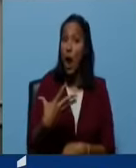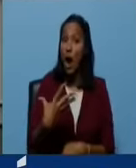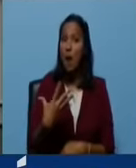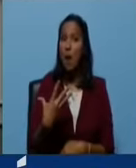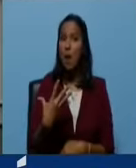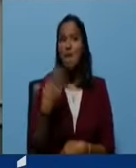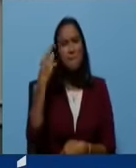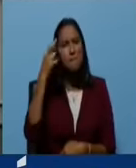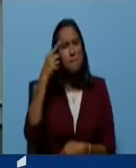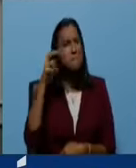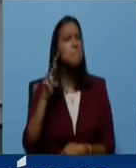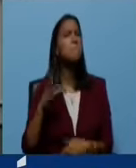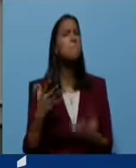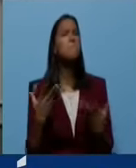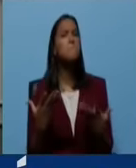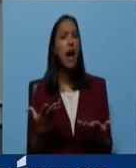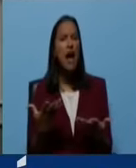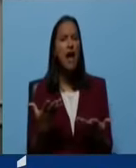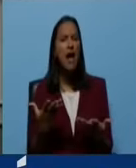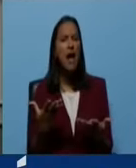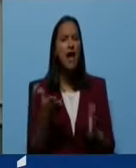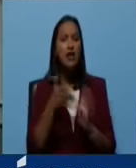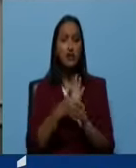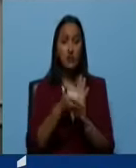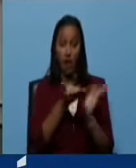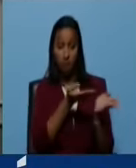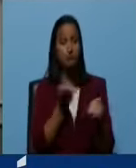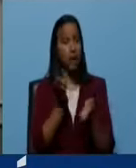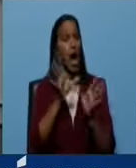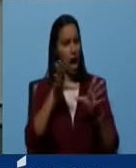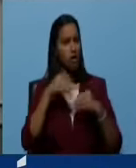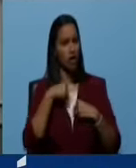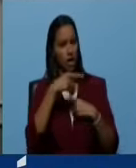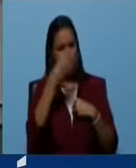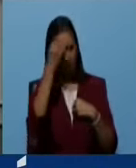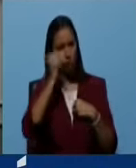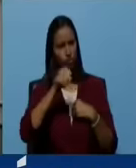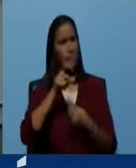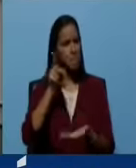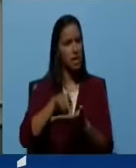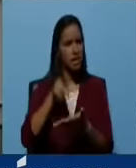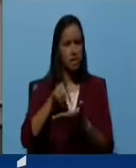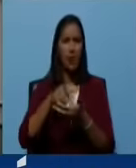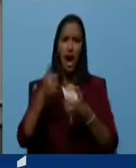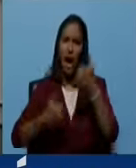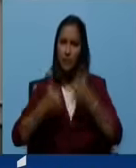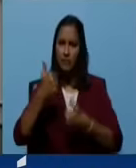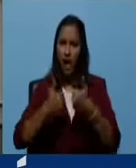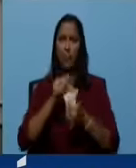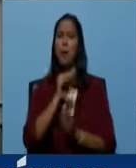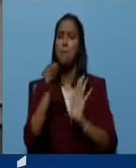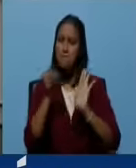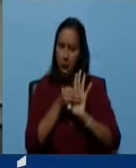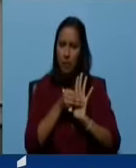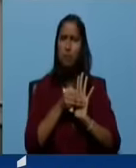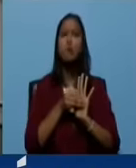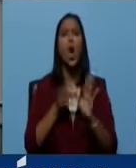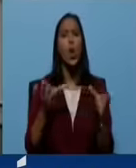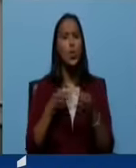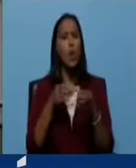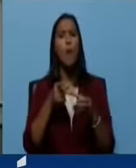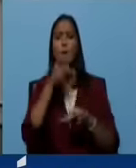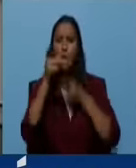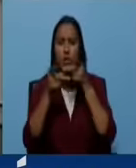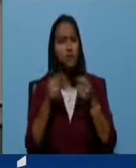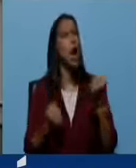que participase en unas elecciones, se inscribiera como candidato, lo postularan unos partidos, entonces